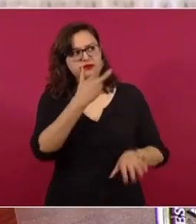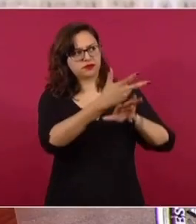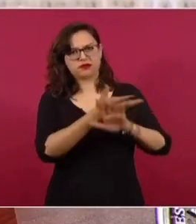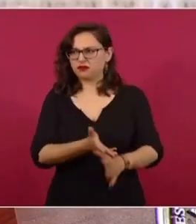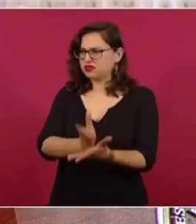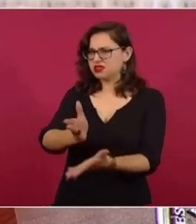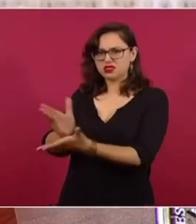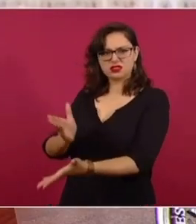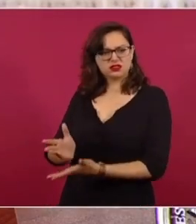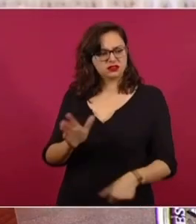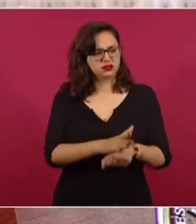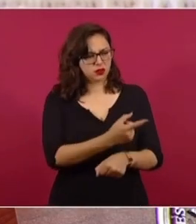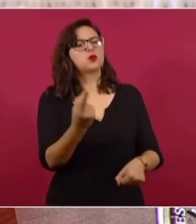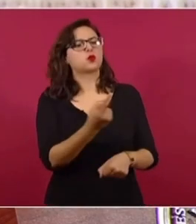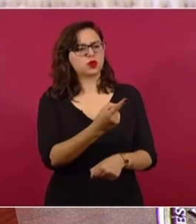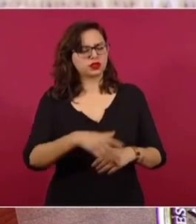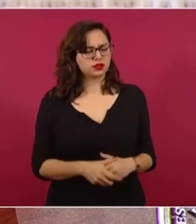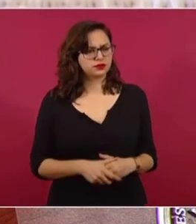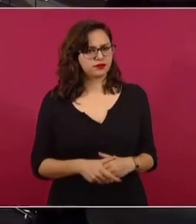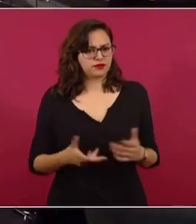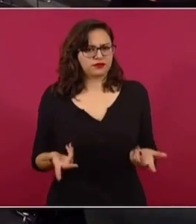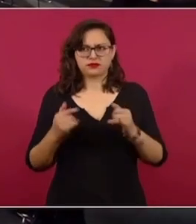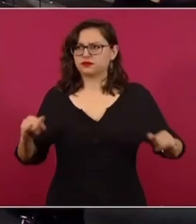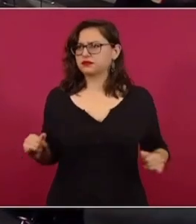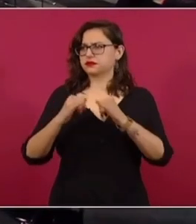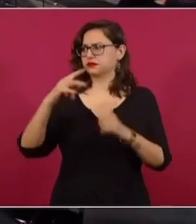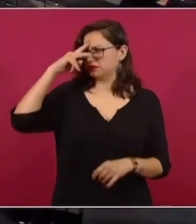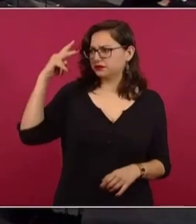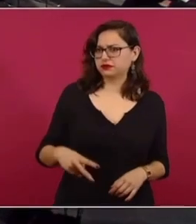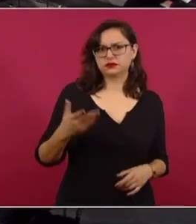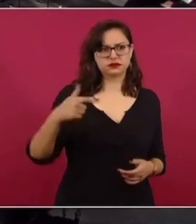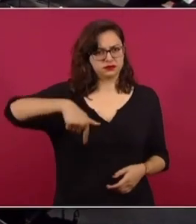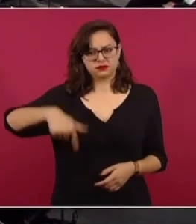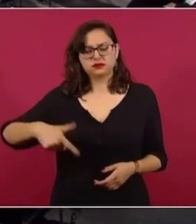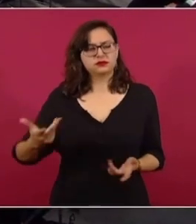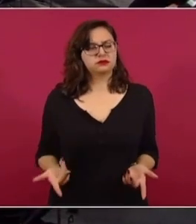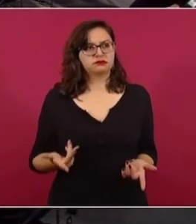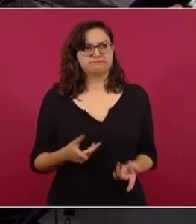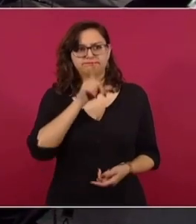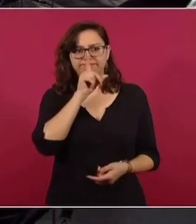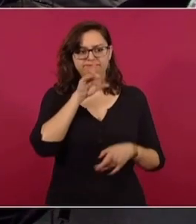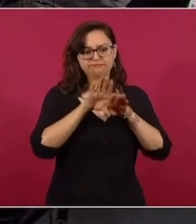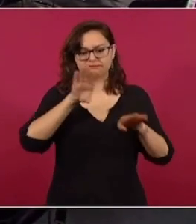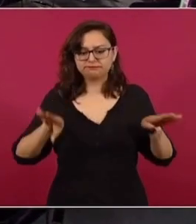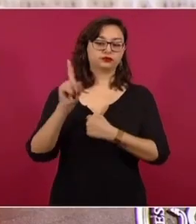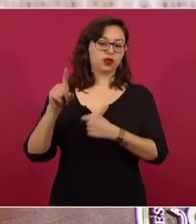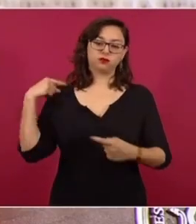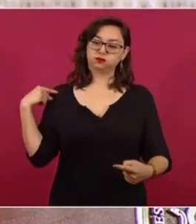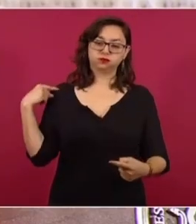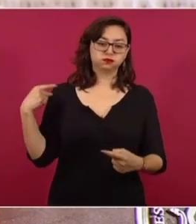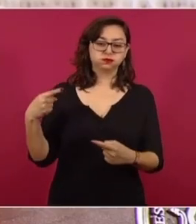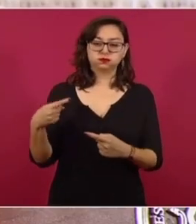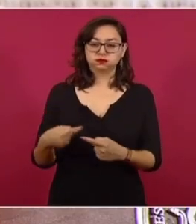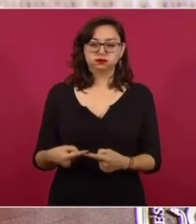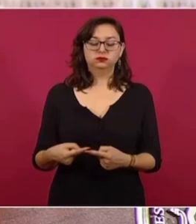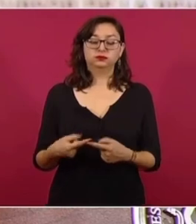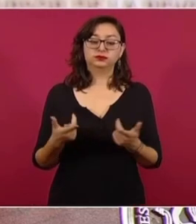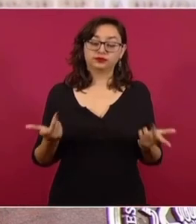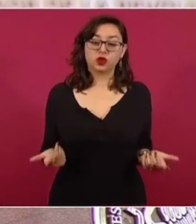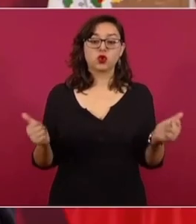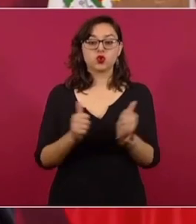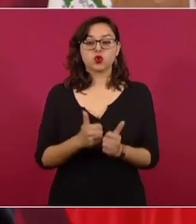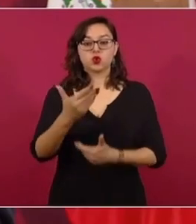porque permitió que instituciones del Estado mexicano se pusieran al servicio de agencias extranjeras. Y es algo que